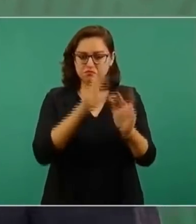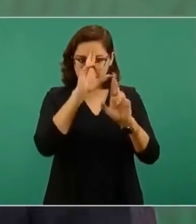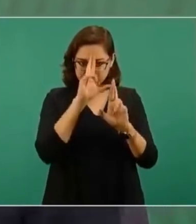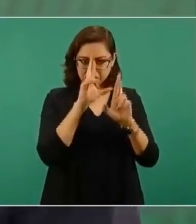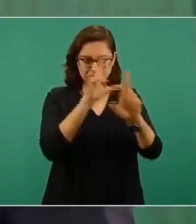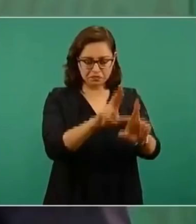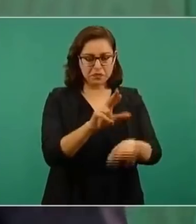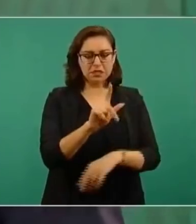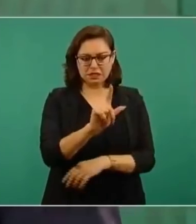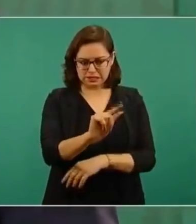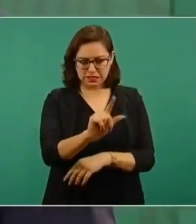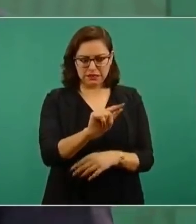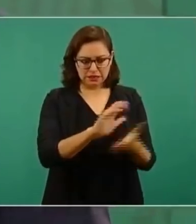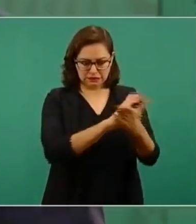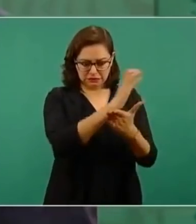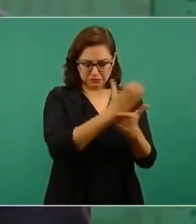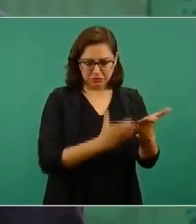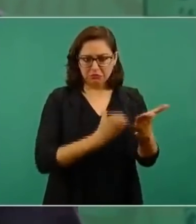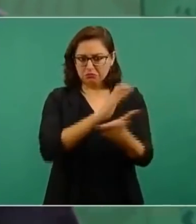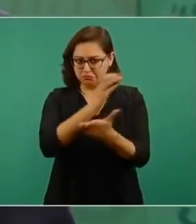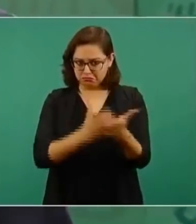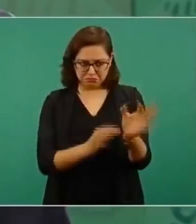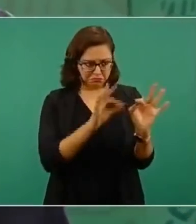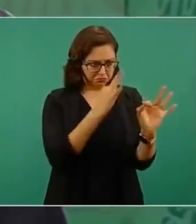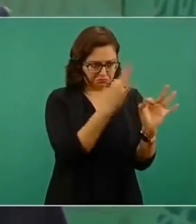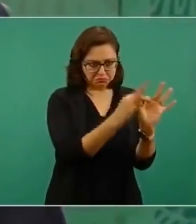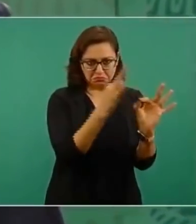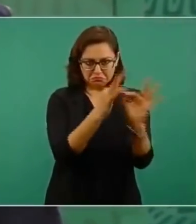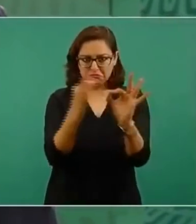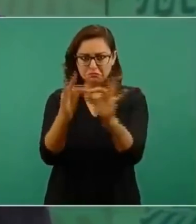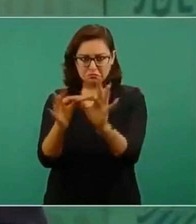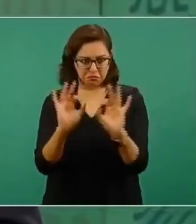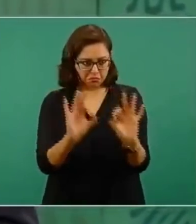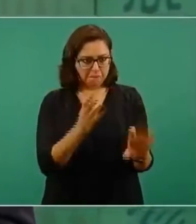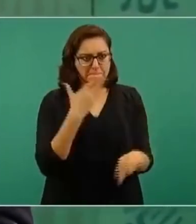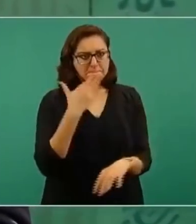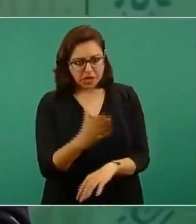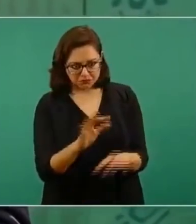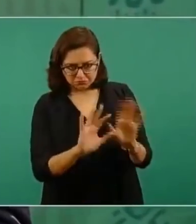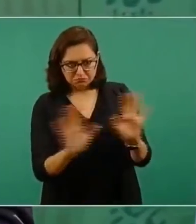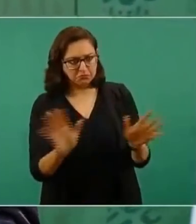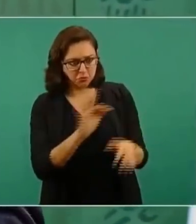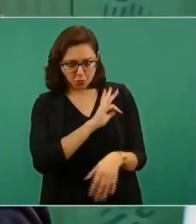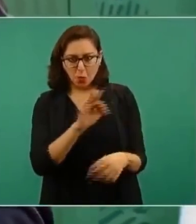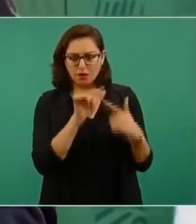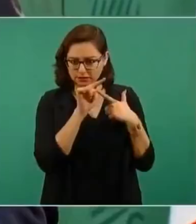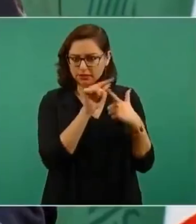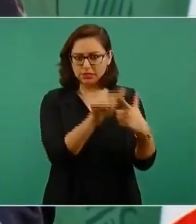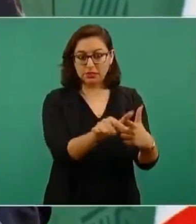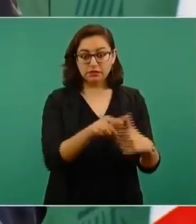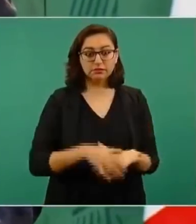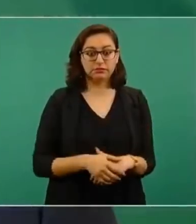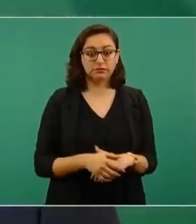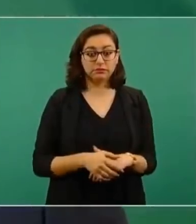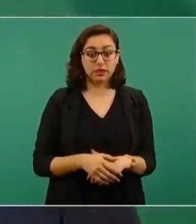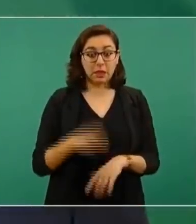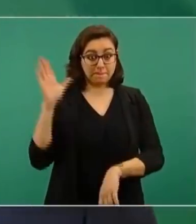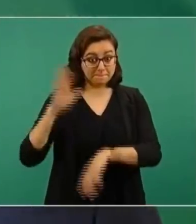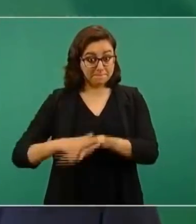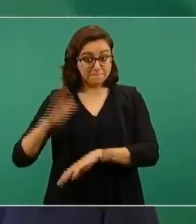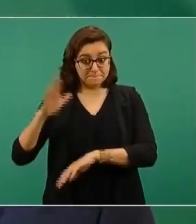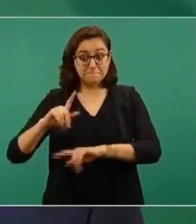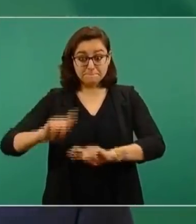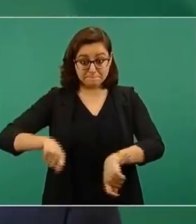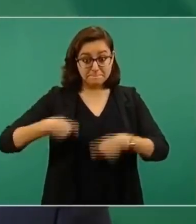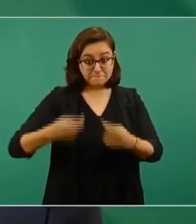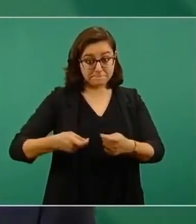Los 70 contratos, quienes tienen contratos vigentes. Nada más que ya no vamos a otorgar más